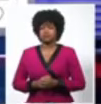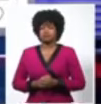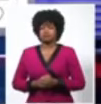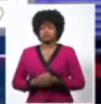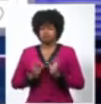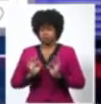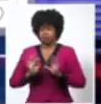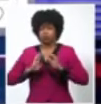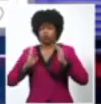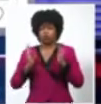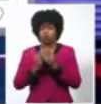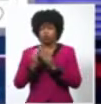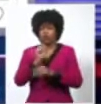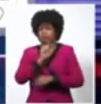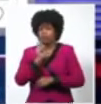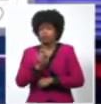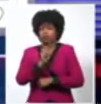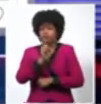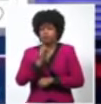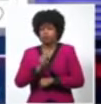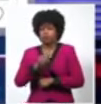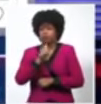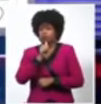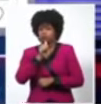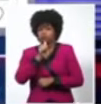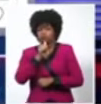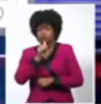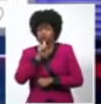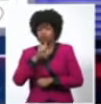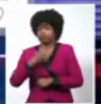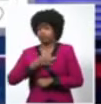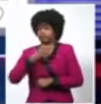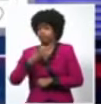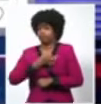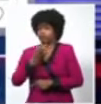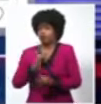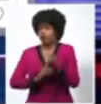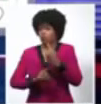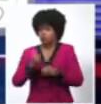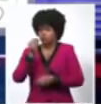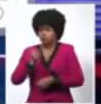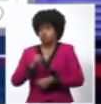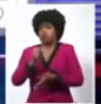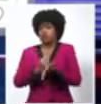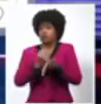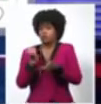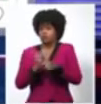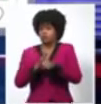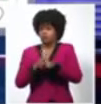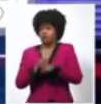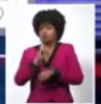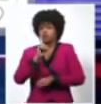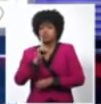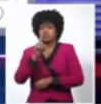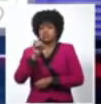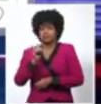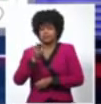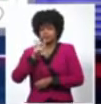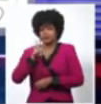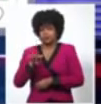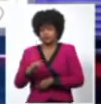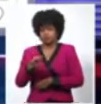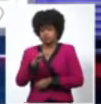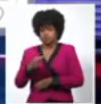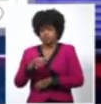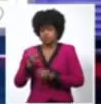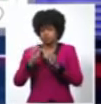doctor Francisco Durán, se manifestaba, bueno, la existencia de casos confirmados en 104 municipios del país. La mayoría